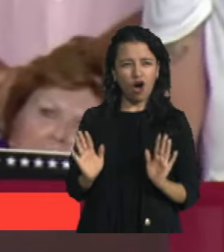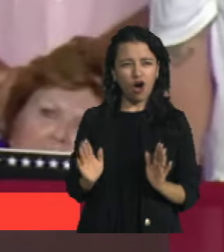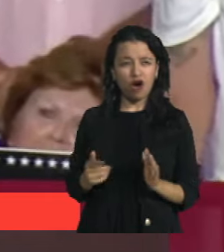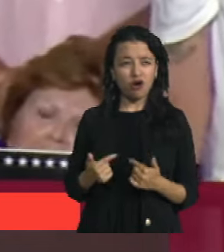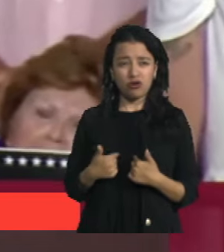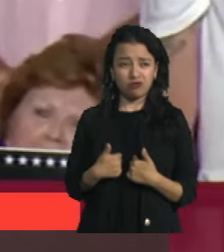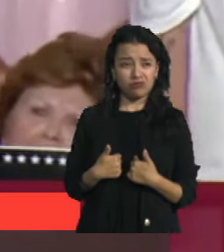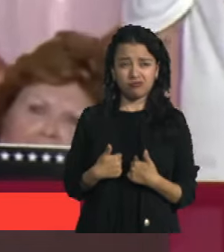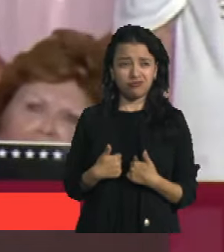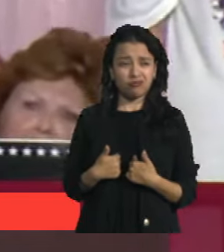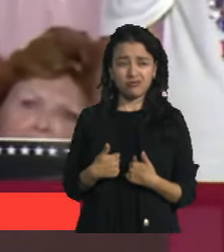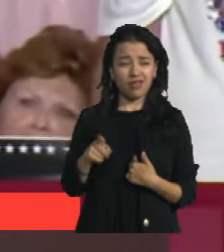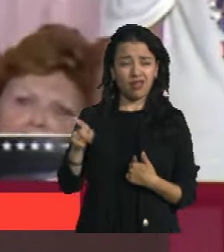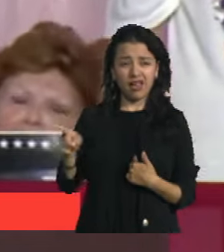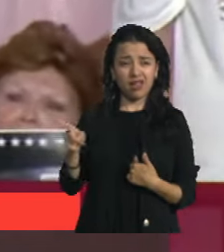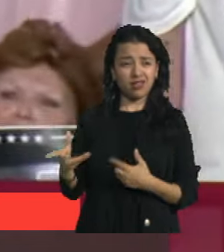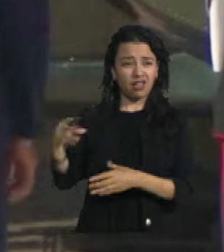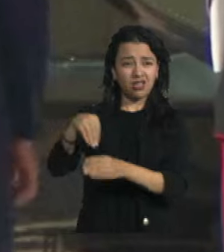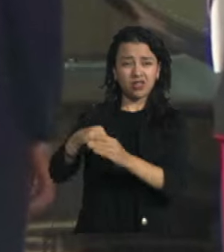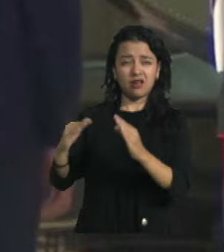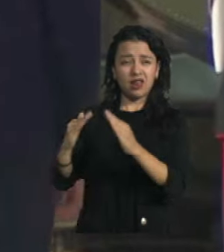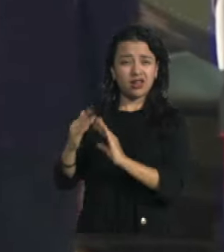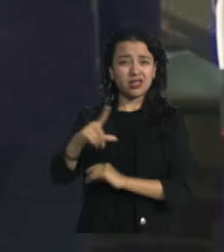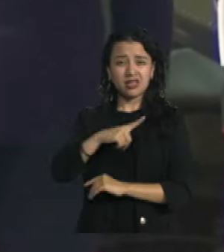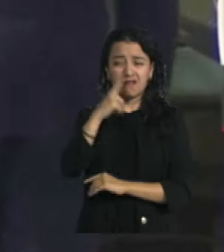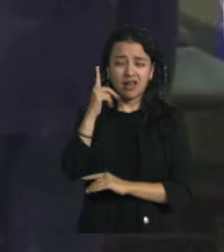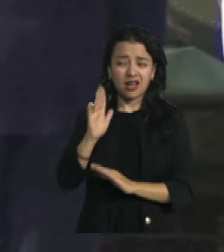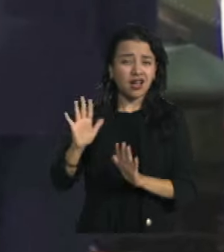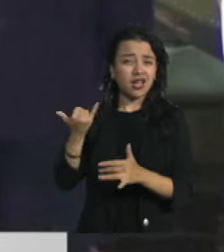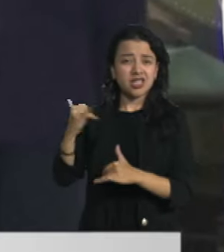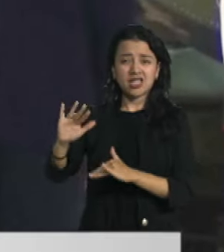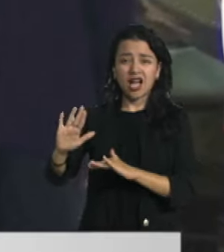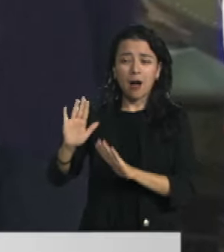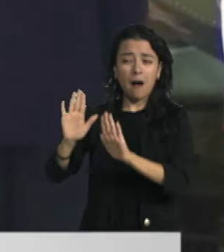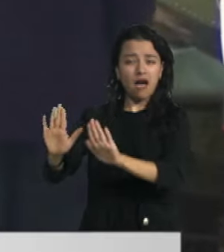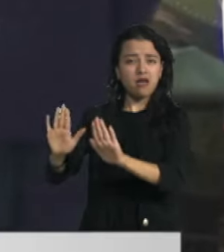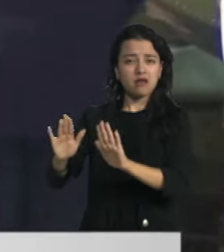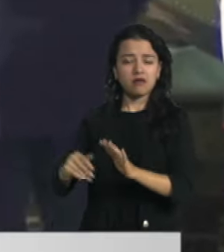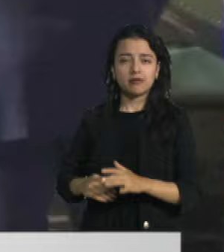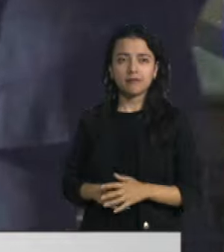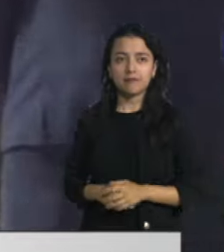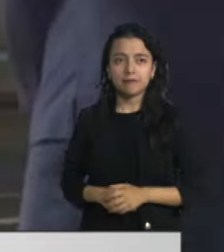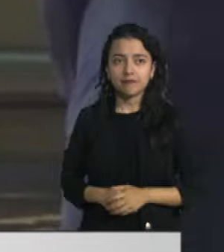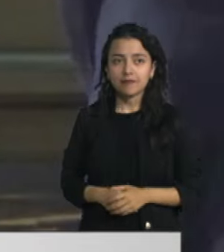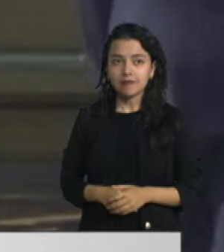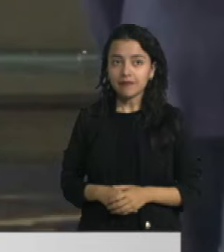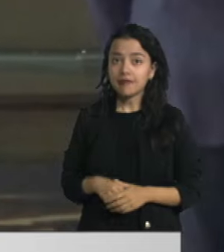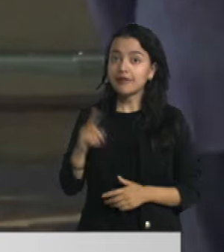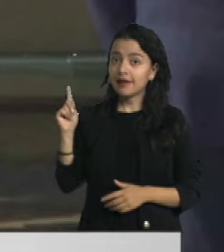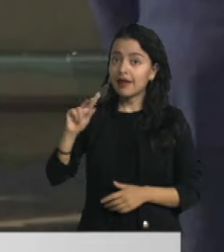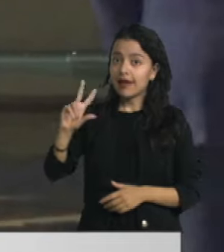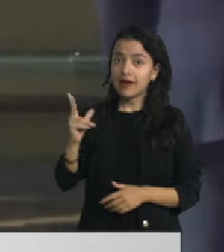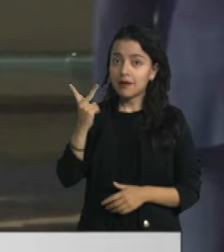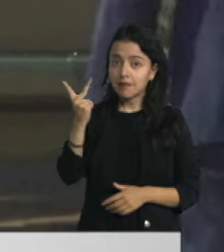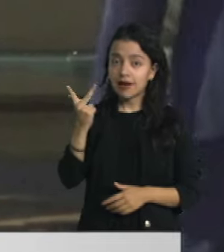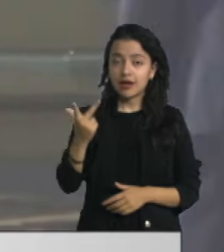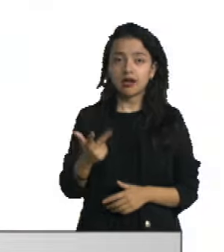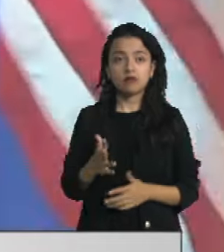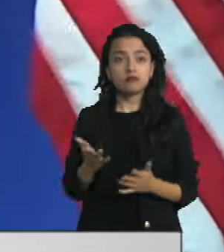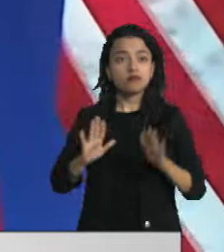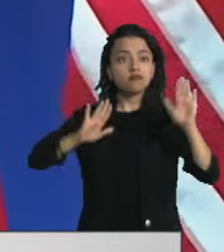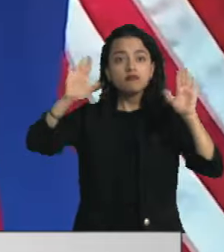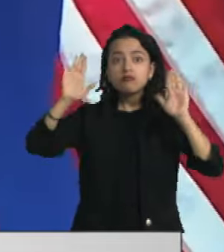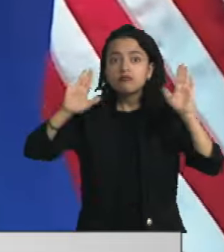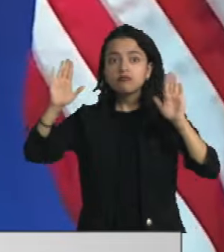in the White House. And we've had some bad ones. A pesar de que Harris ya cuenta con los delegados suficientes para la nominación, su candidatura no